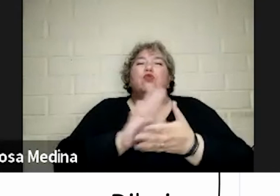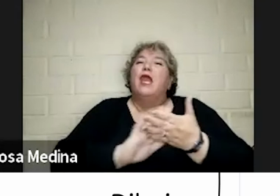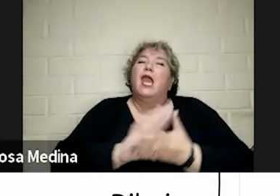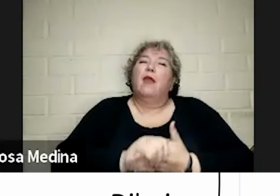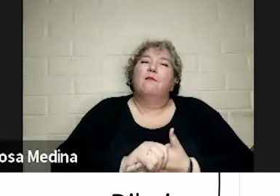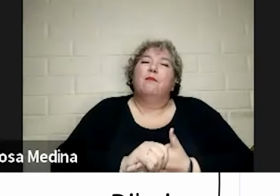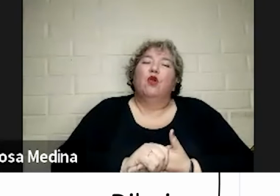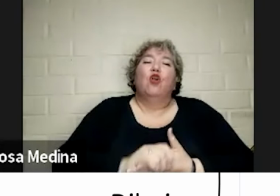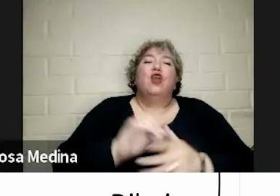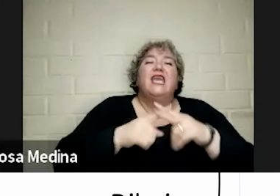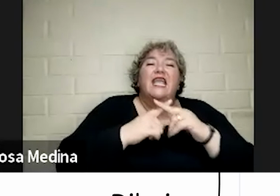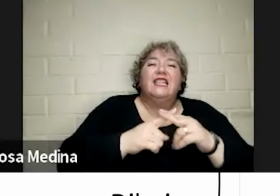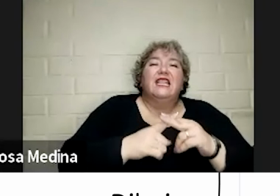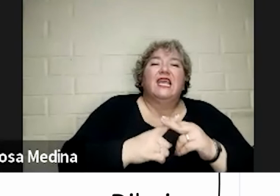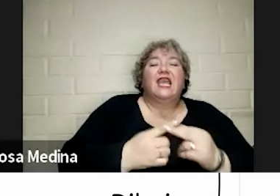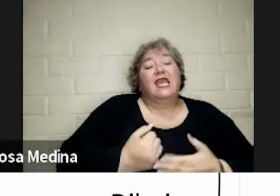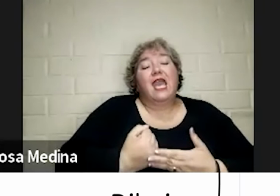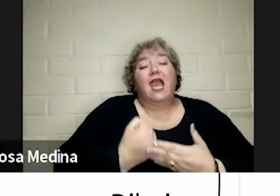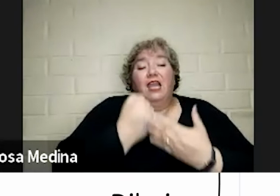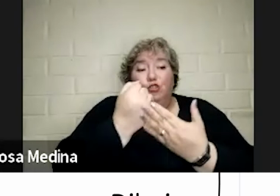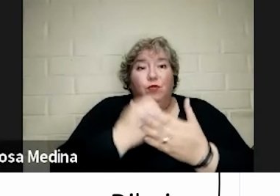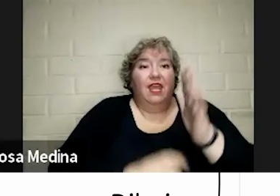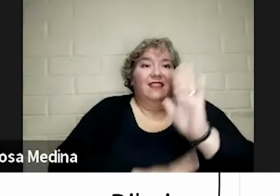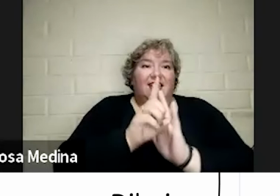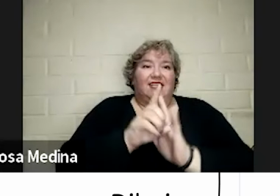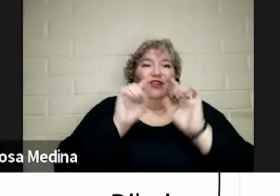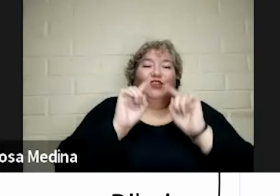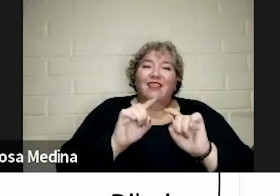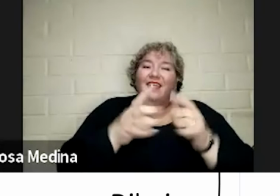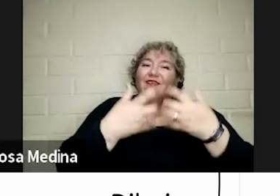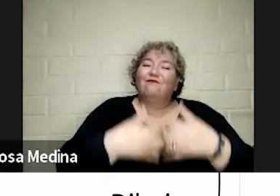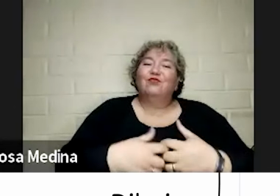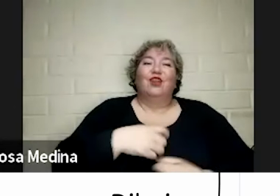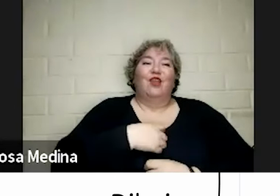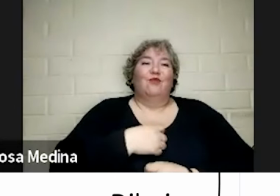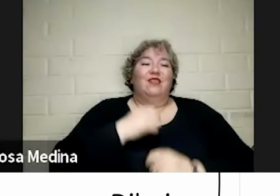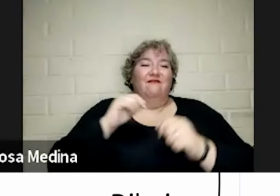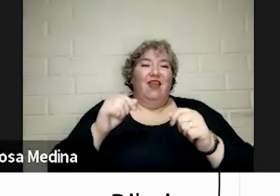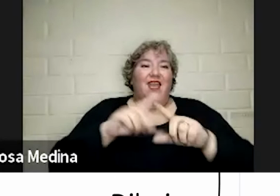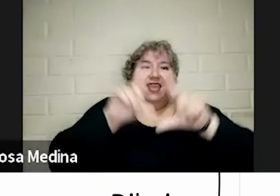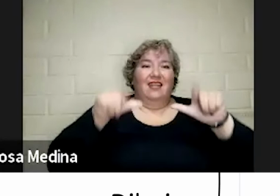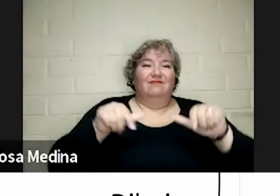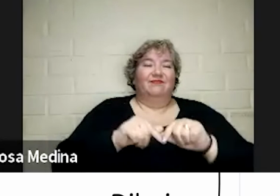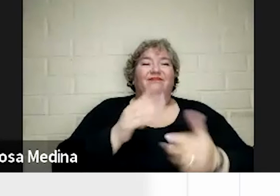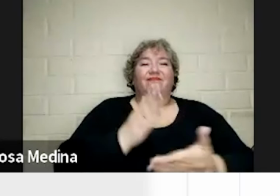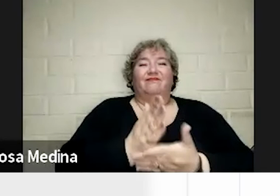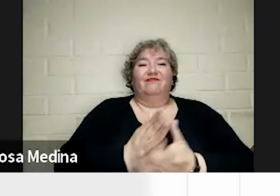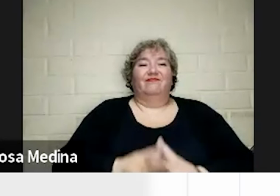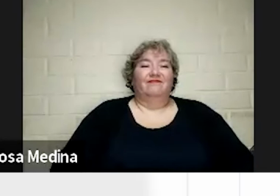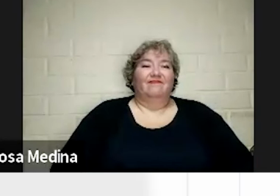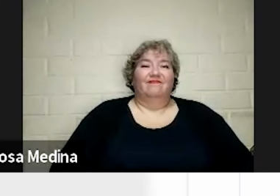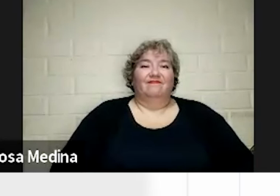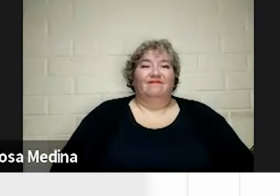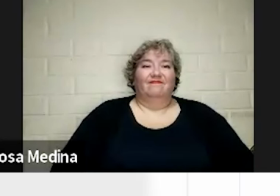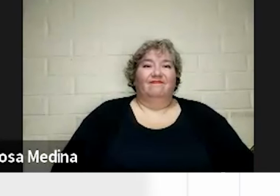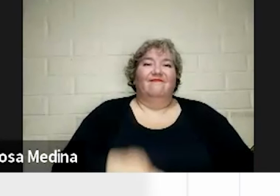algunas estrategias que favorezcan el desarrollo de esta función ejecutiva en la sala de clases. Creo que eso era lo